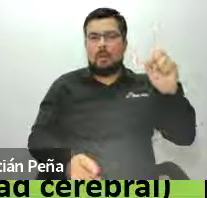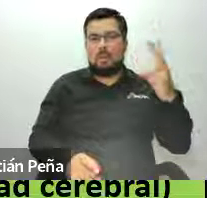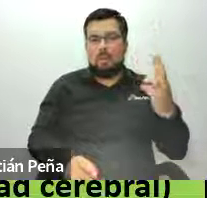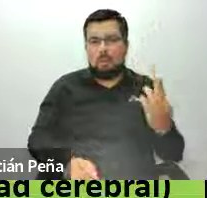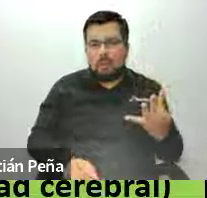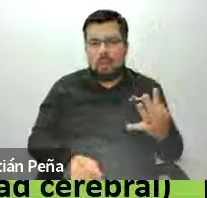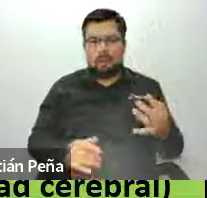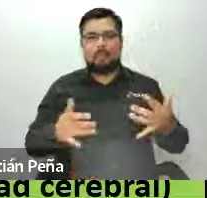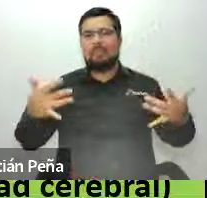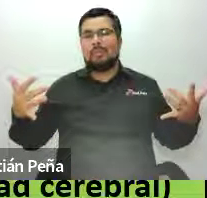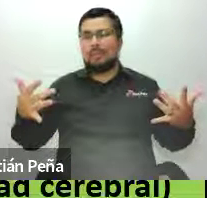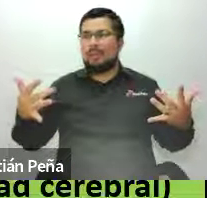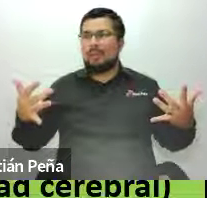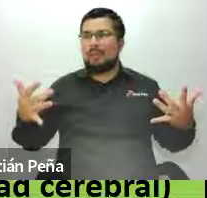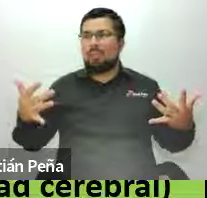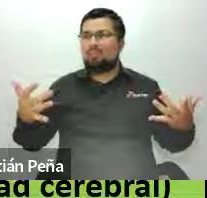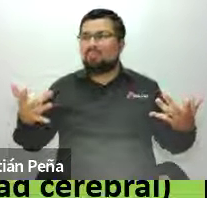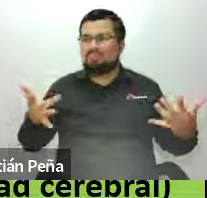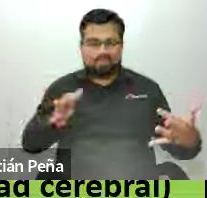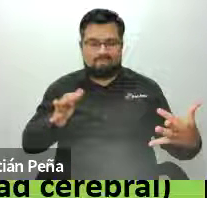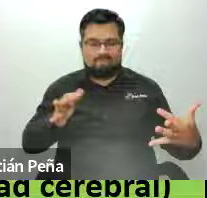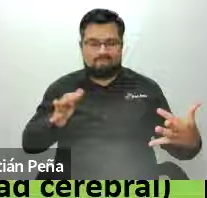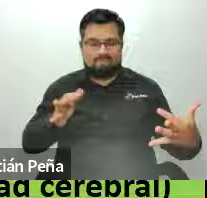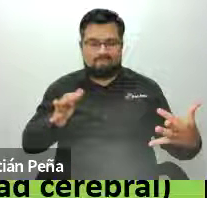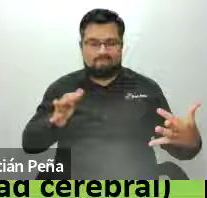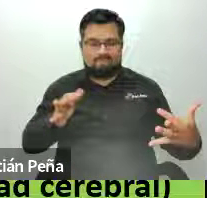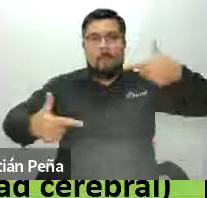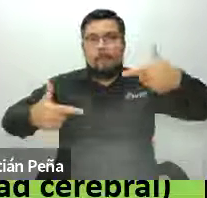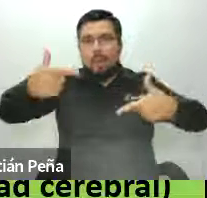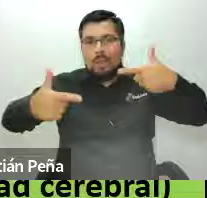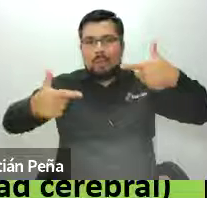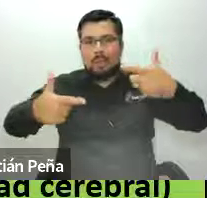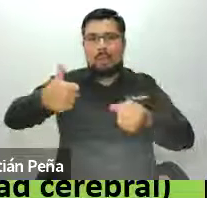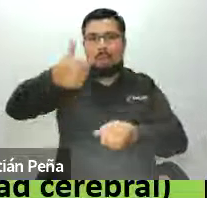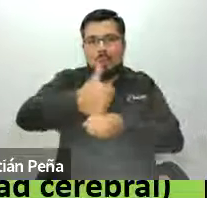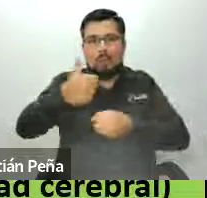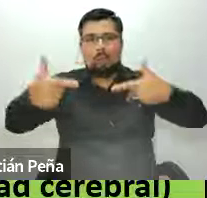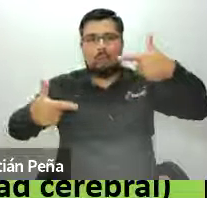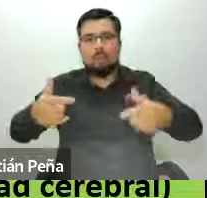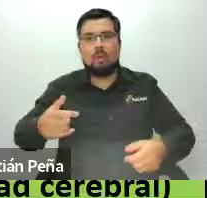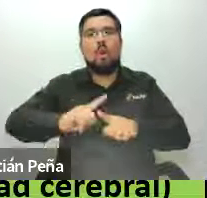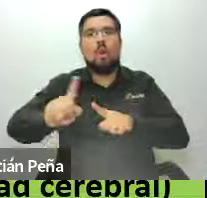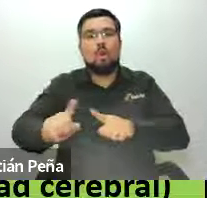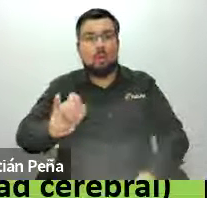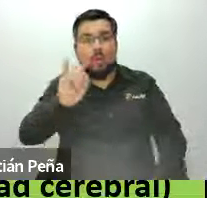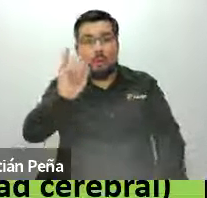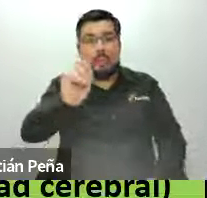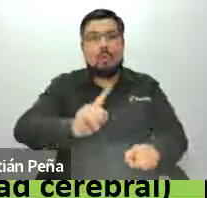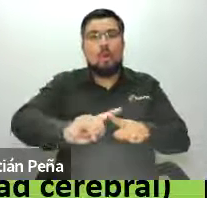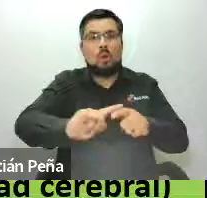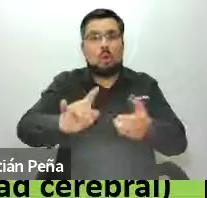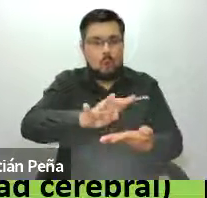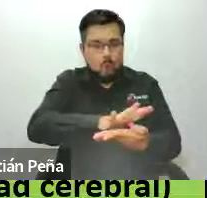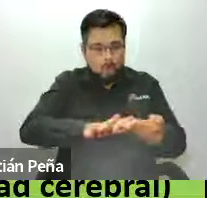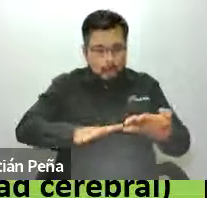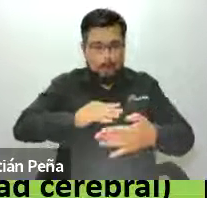políticas, pero era una confusión. Sí, los mapas de progreso también estaban presentes en nuestras